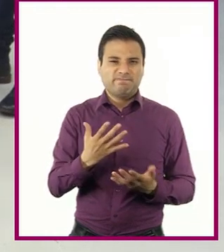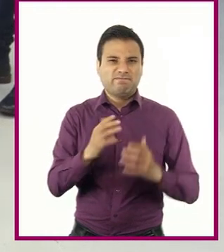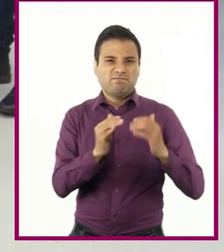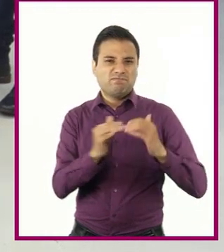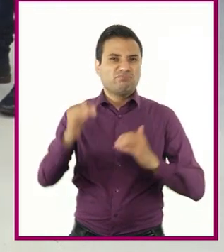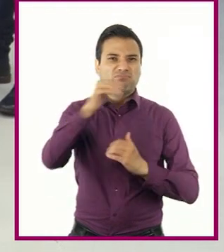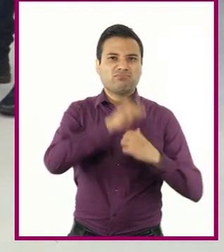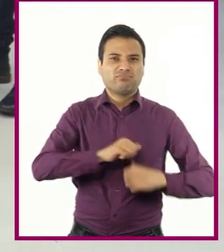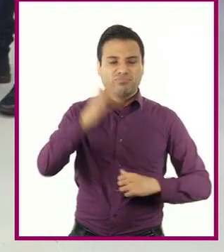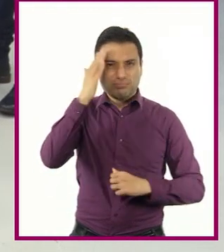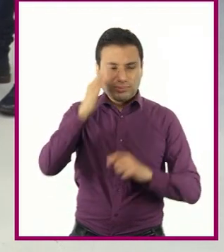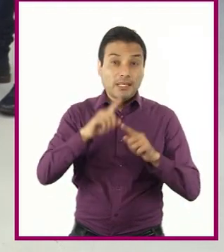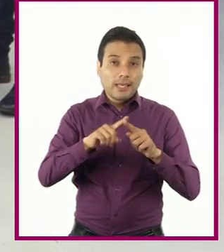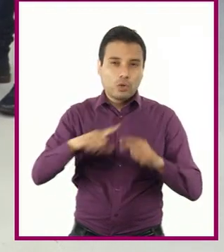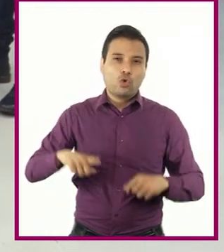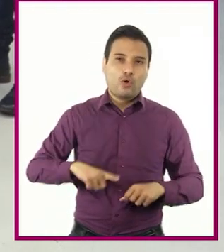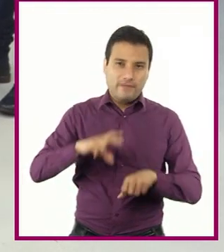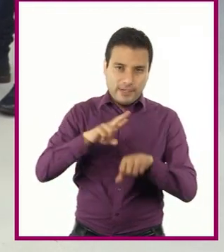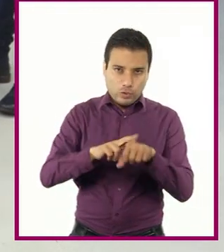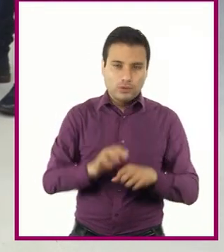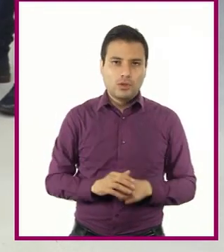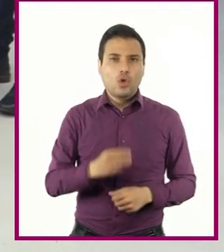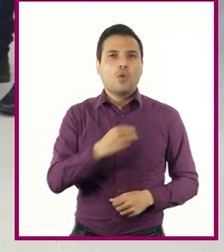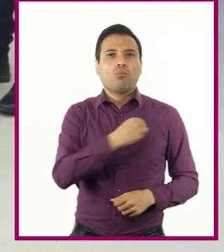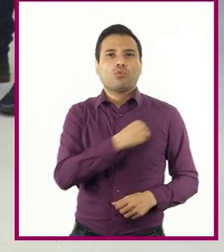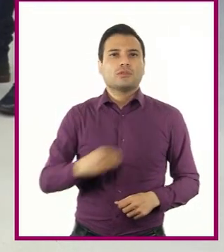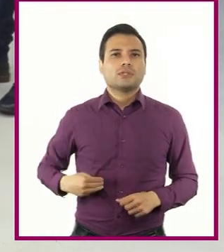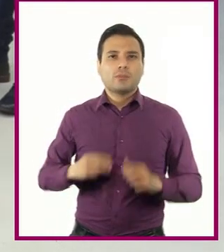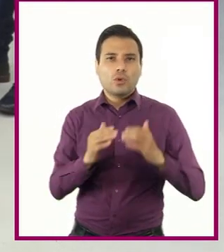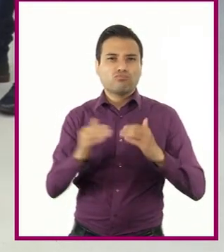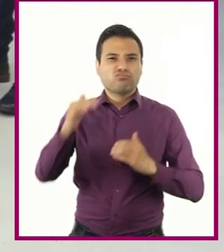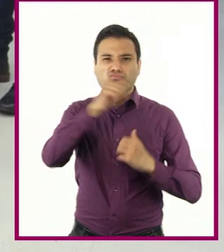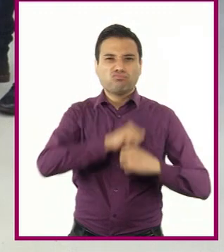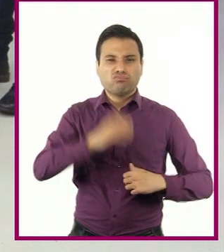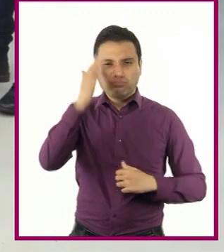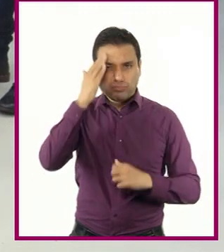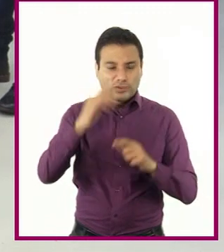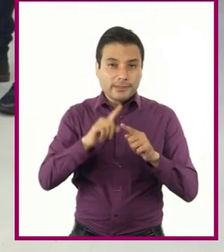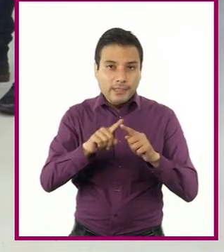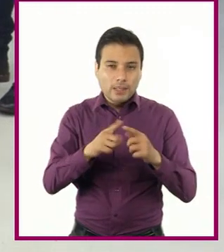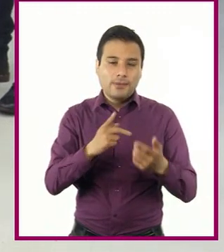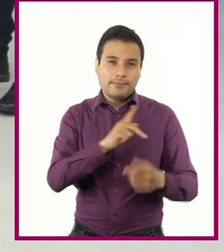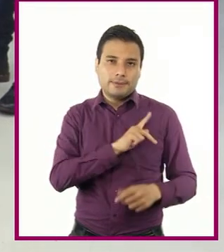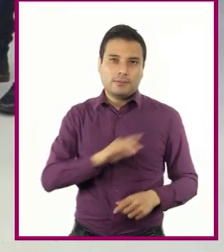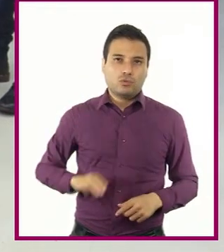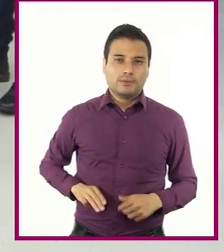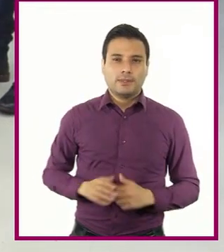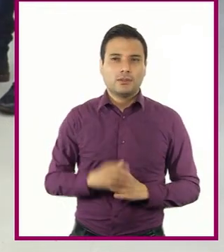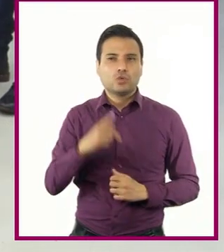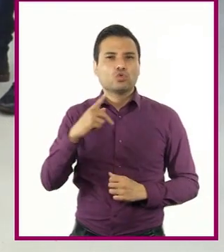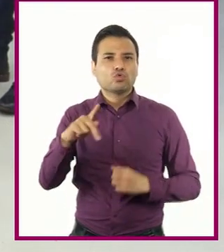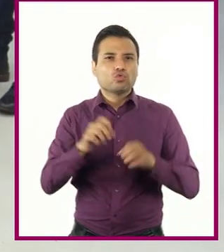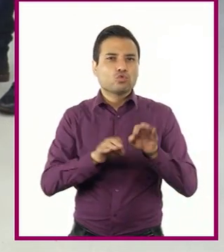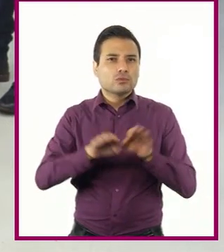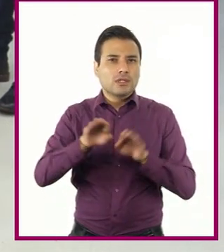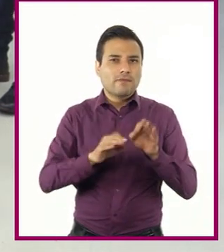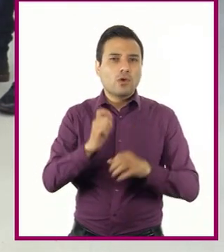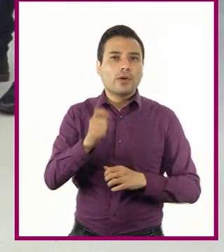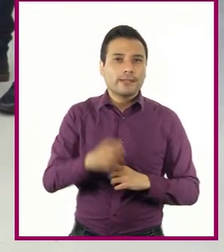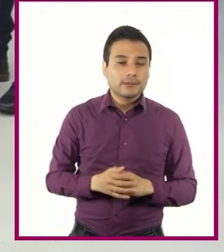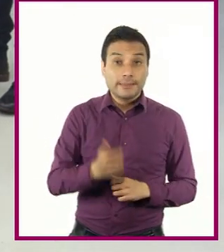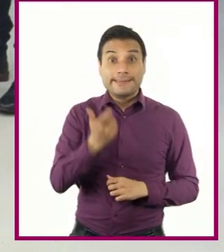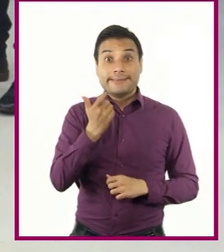gobernador y en los municipios en la del presidente o presidenta municipal. Su principal función es administrar los